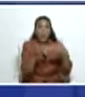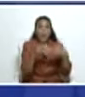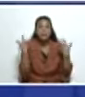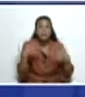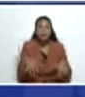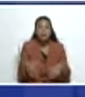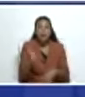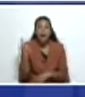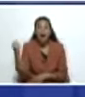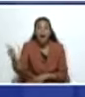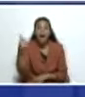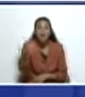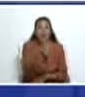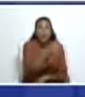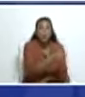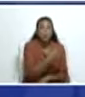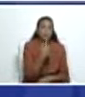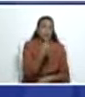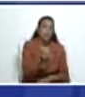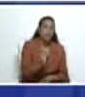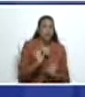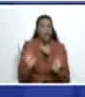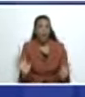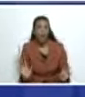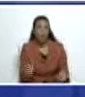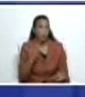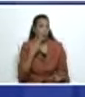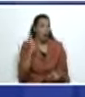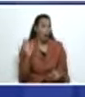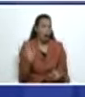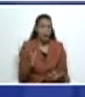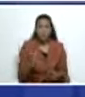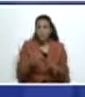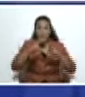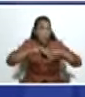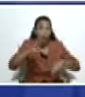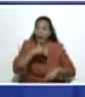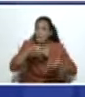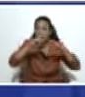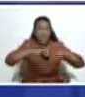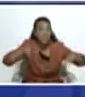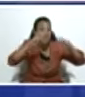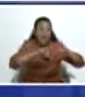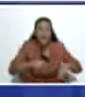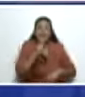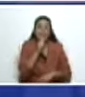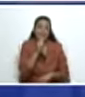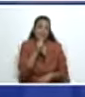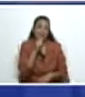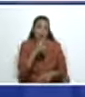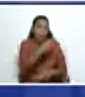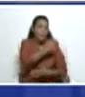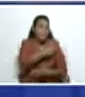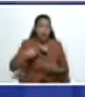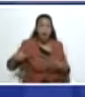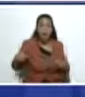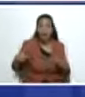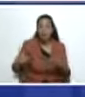a uno por uno. Después declararon, y esa causa quedó sin investigar, porque estaba detrás quien estaba de los paramilitares de